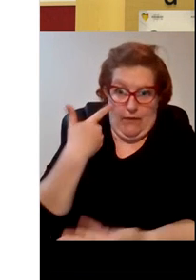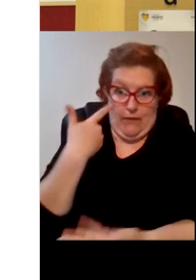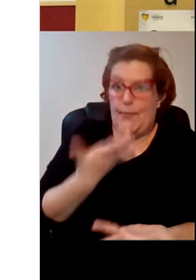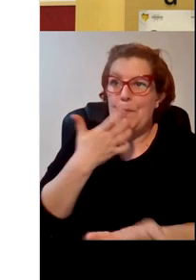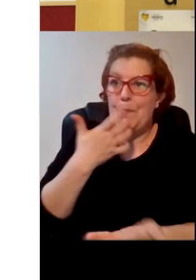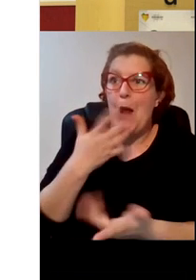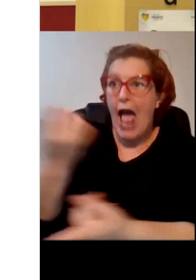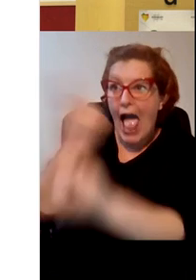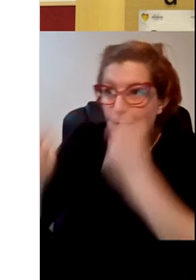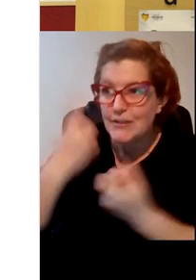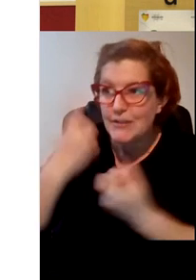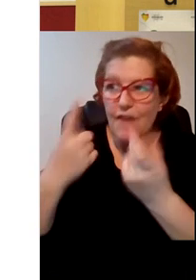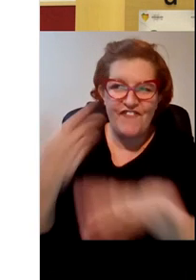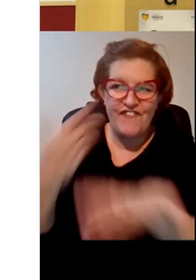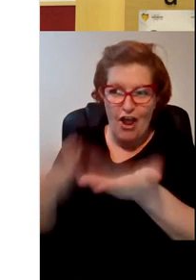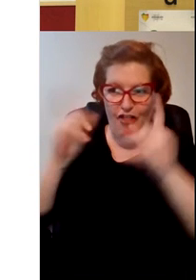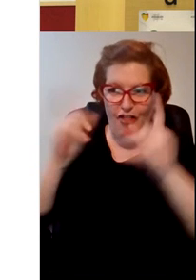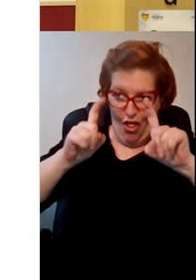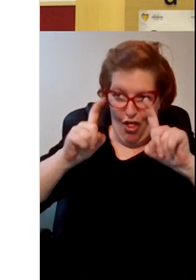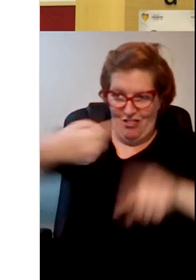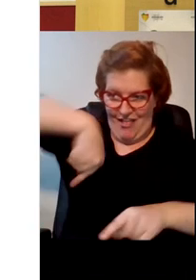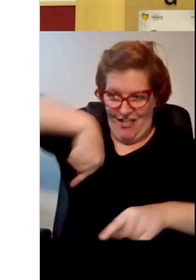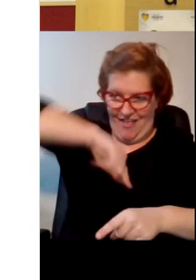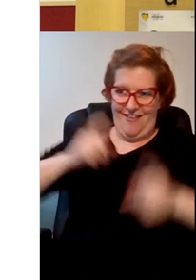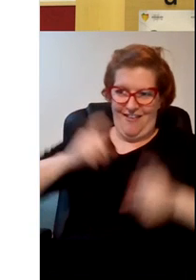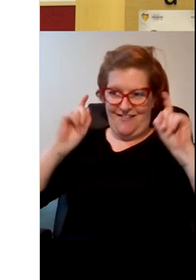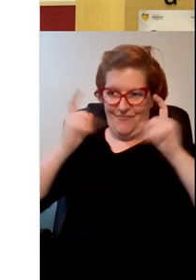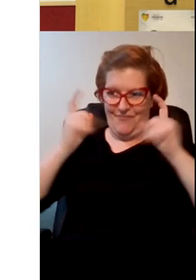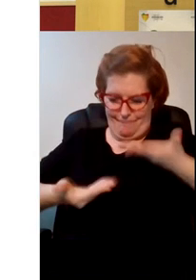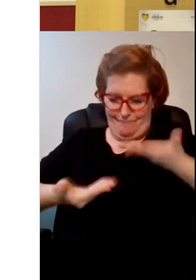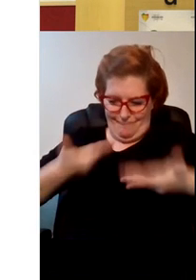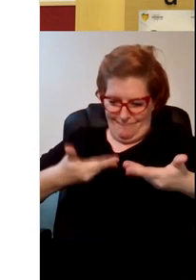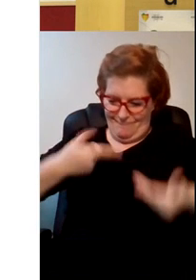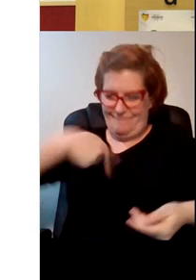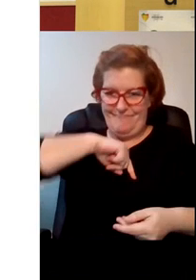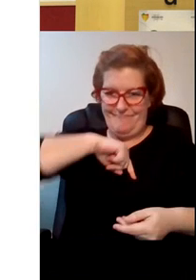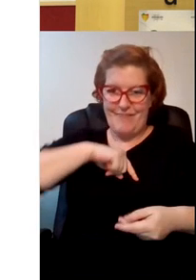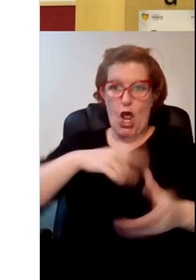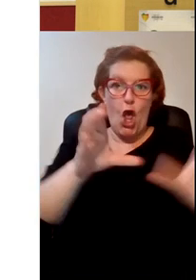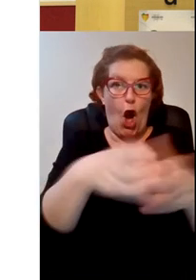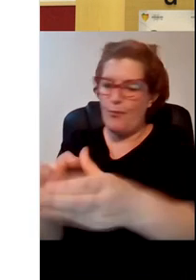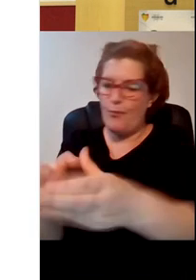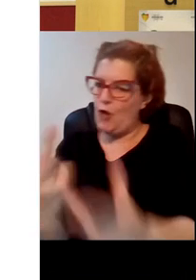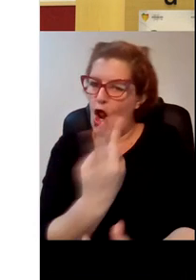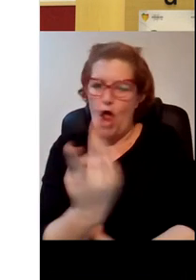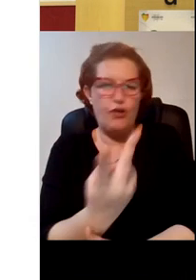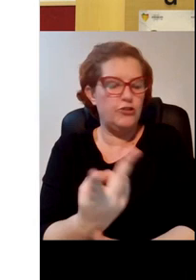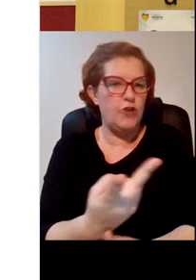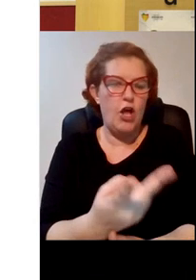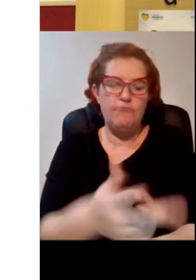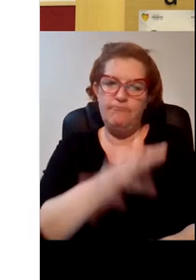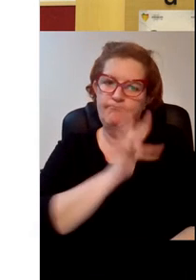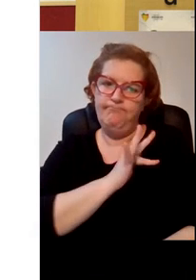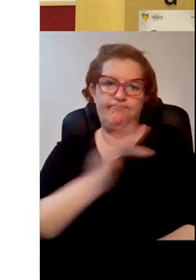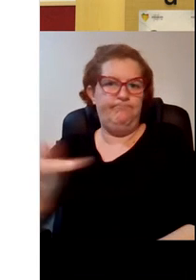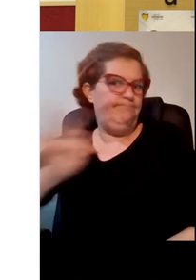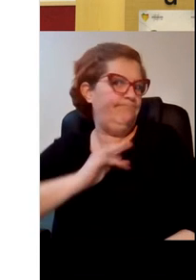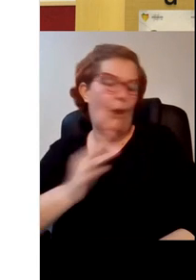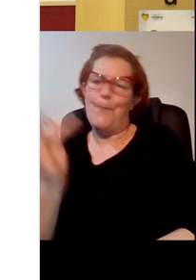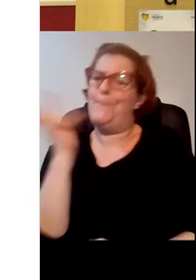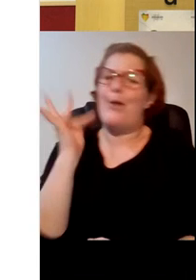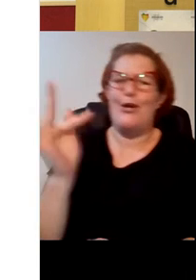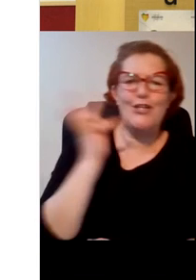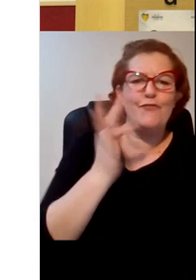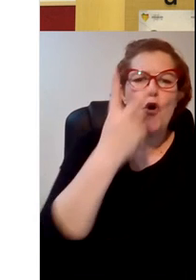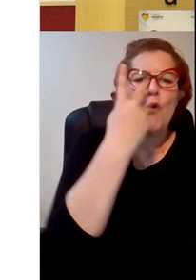encuestas de valoración docente que nuestros grupos valoraron de manera muy positiva con un 4.71 de los grupos y